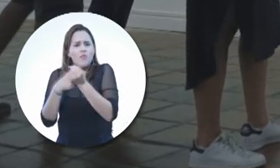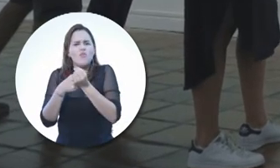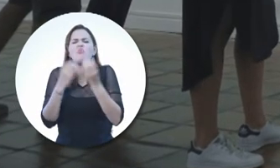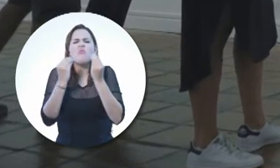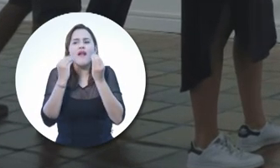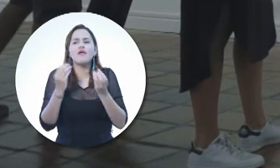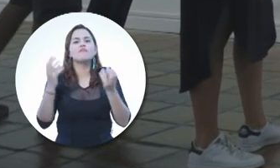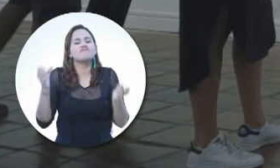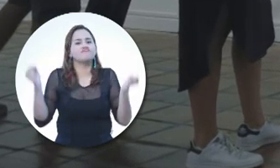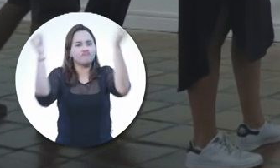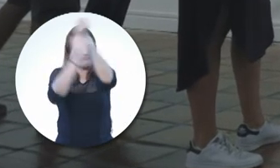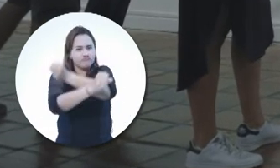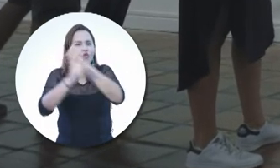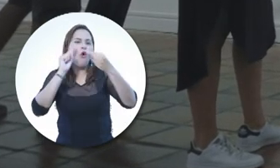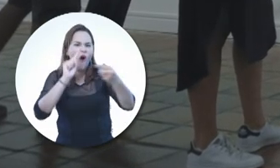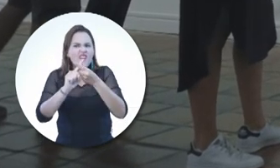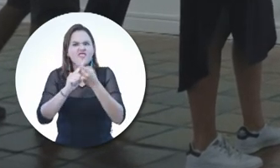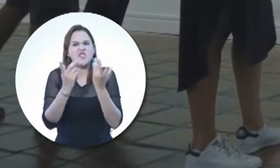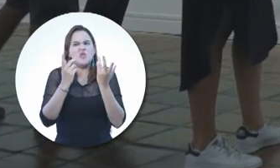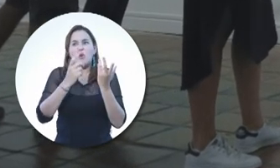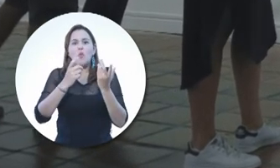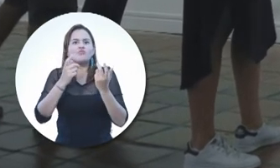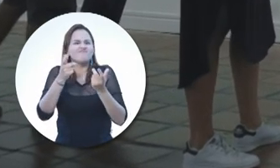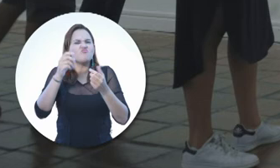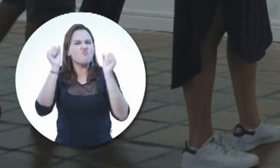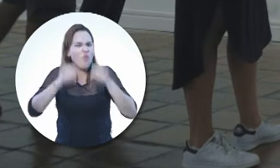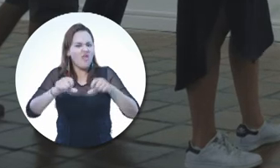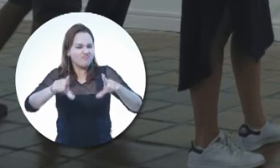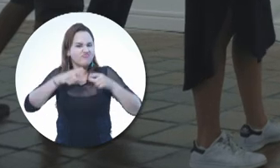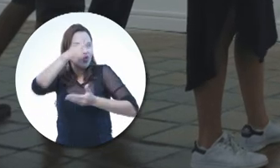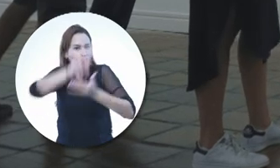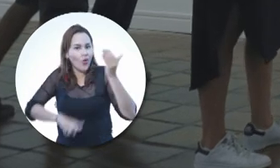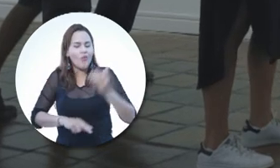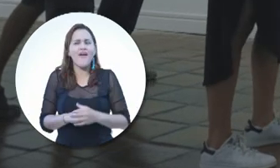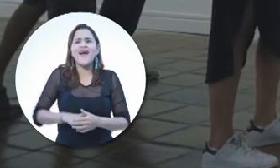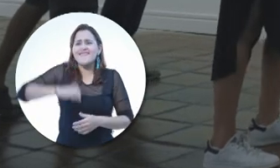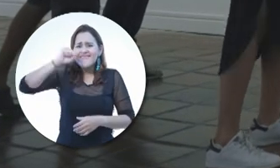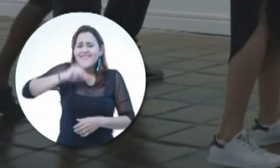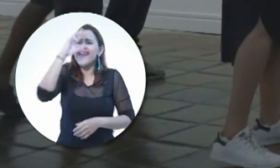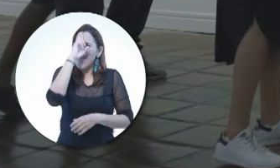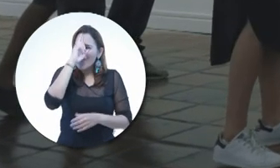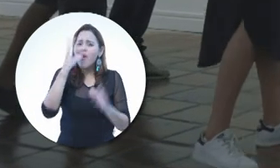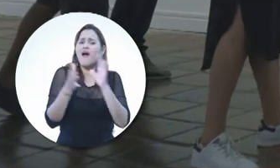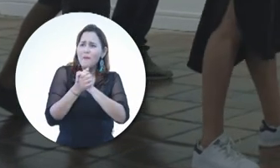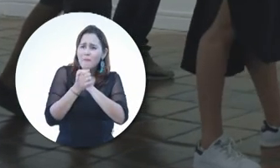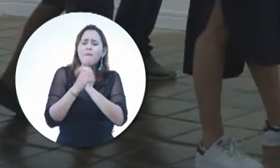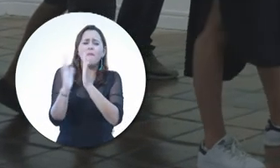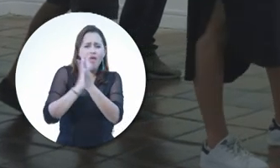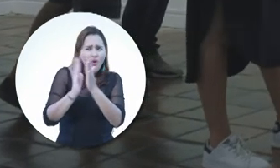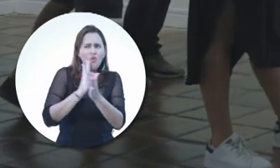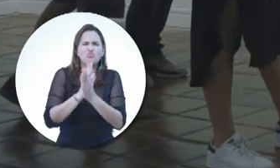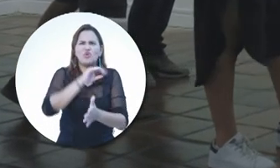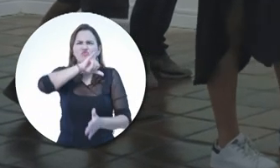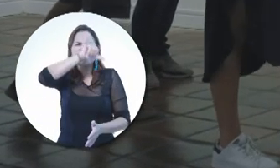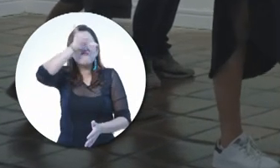de investigación y dobles titulaciones en universidades y empresas de rango mundial en 4 continentes. Sí, una amiga me contó que viajó a